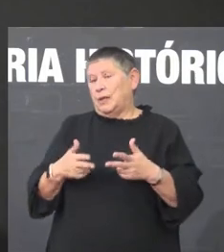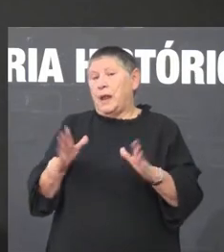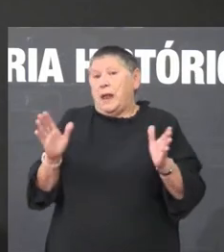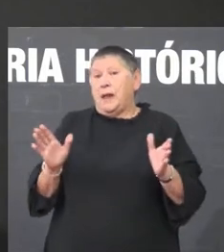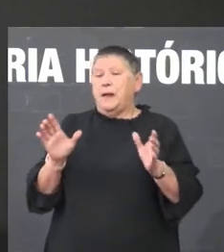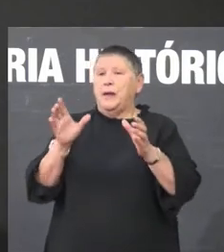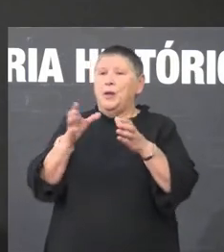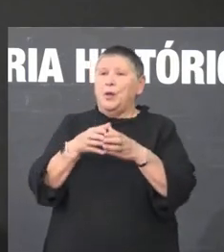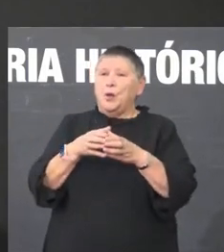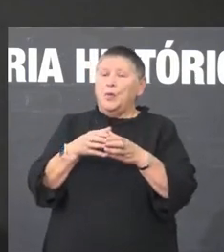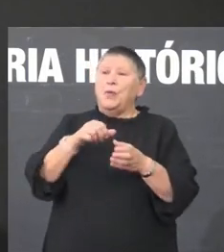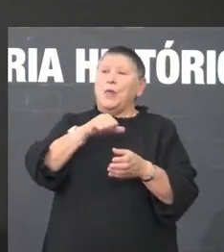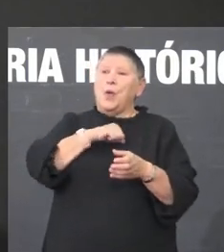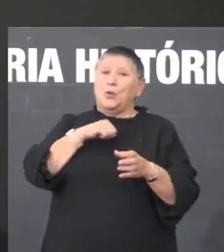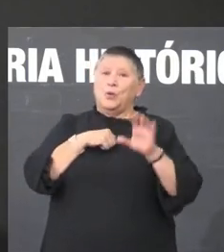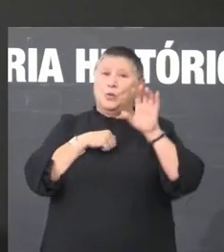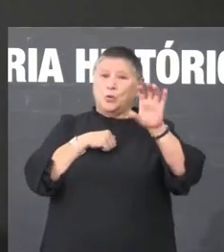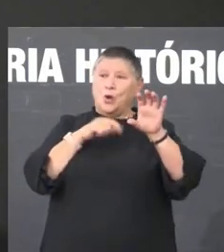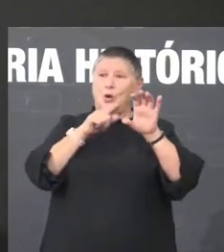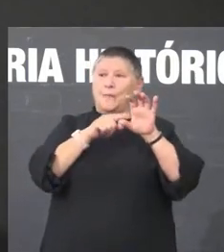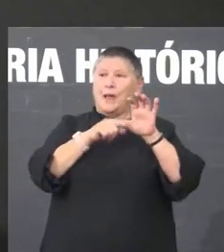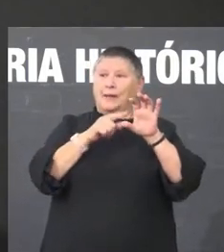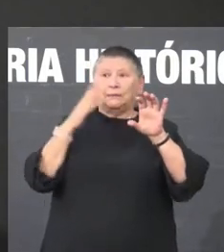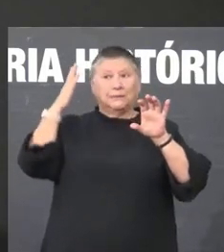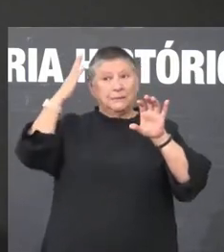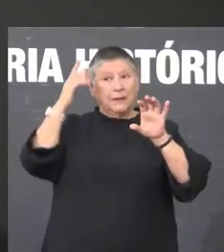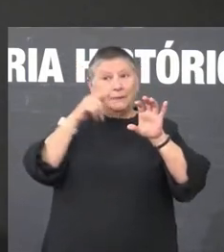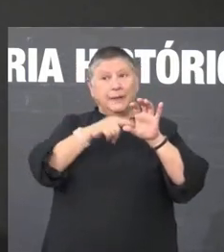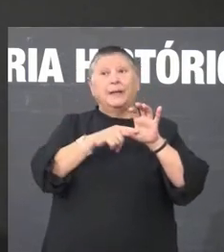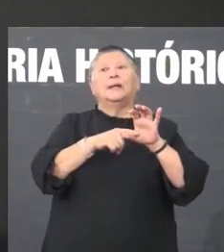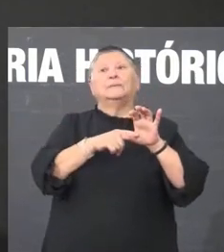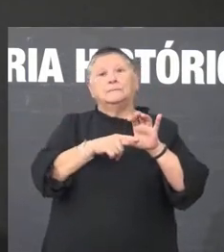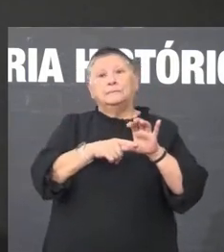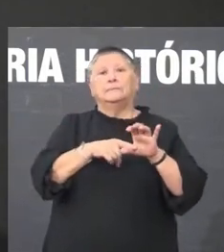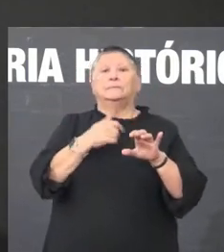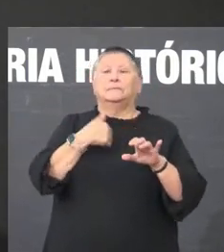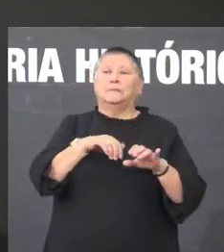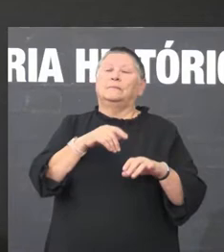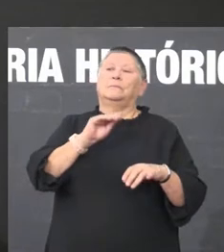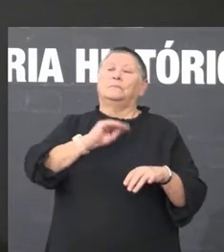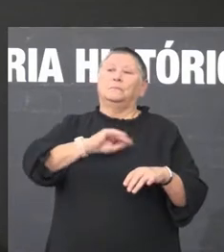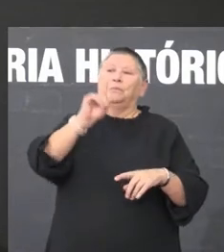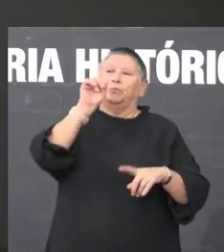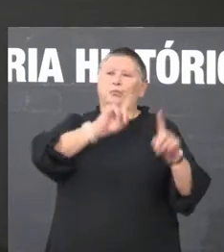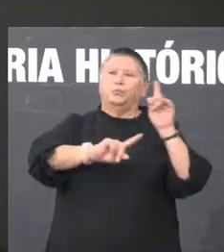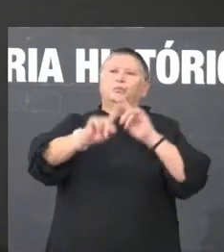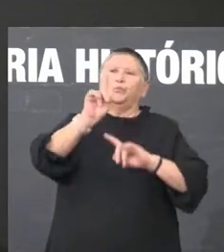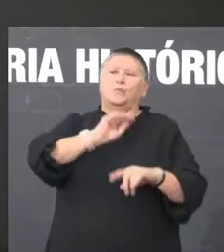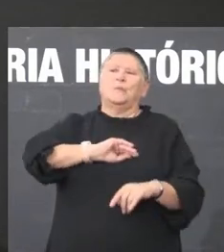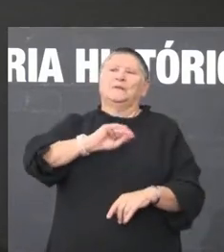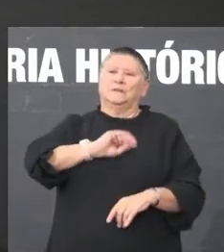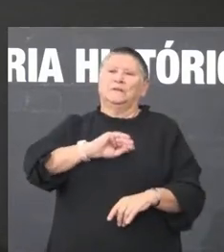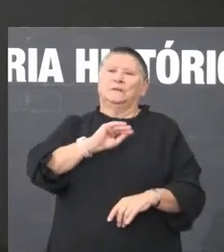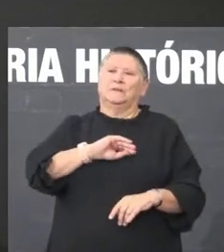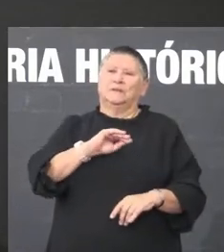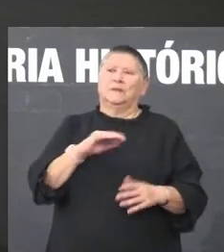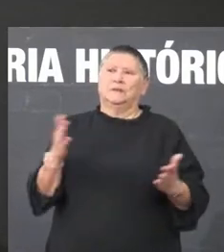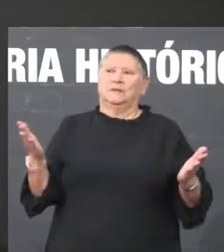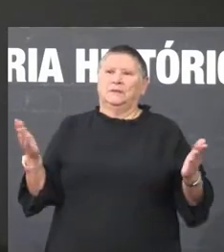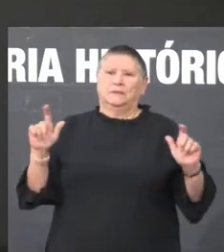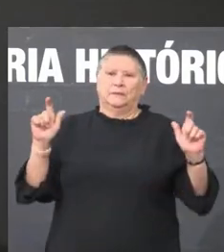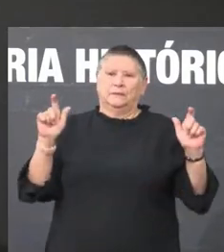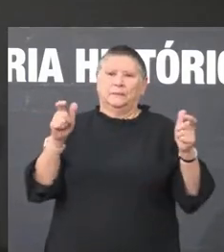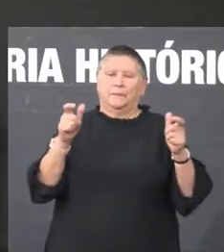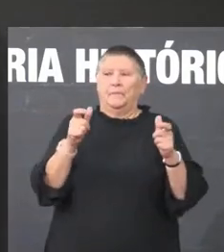autónoma vamos recuperándonos y en Navarra y en Iparralde, pues los números son preocupantes y cada vez más preocupantes, ¿no?